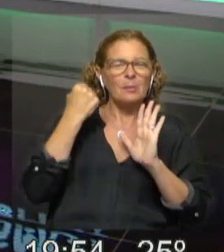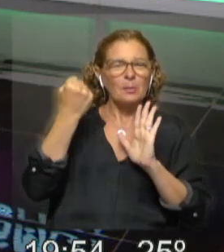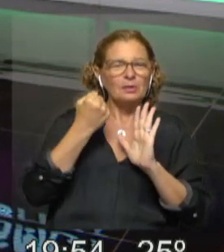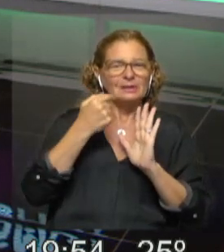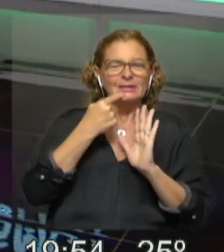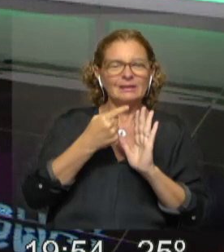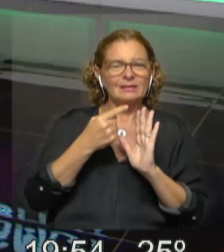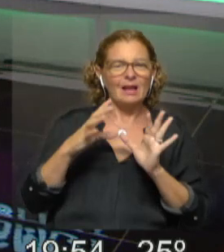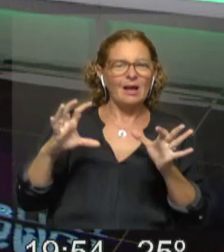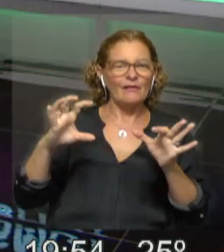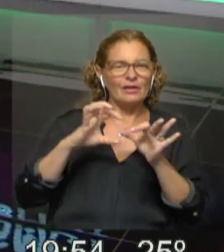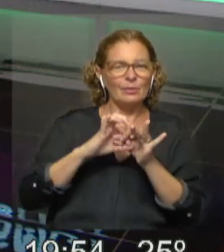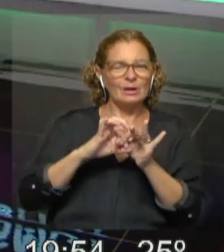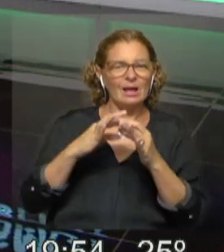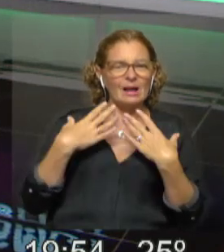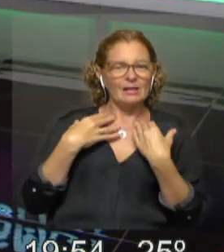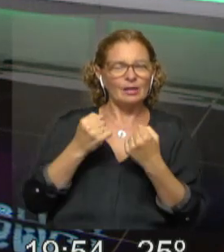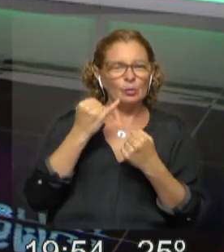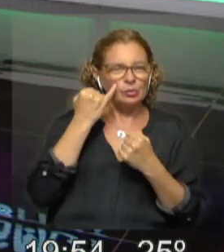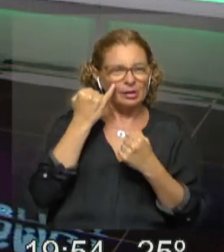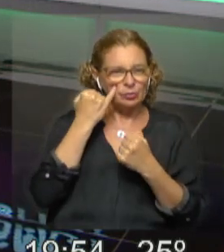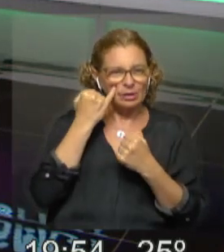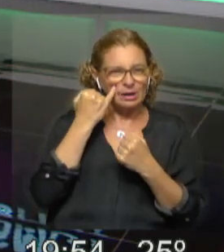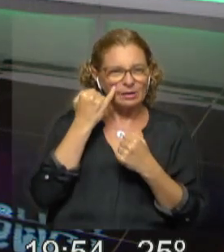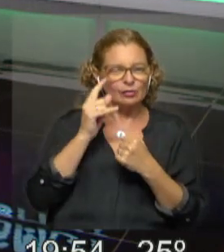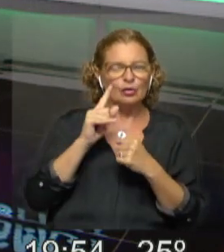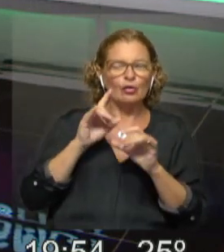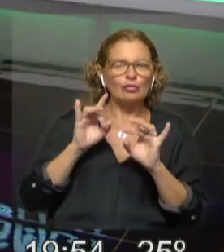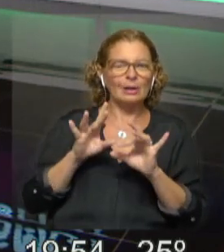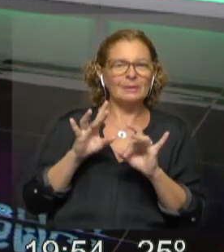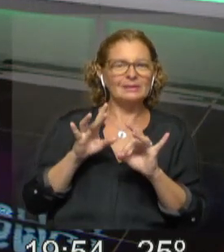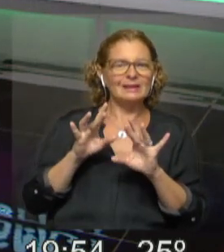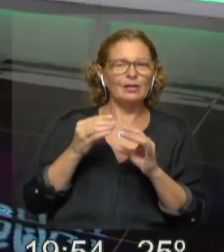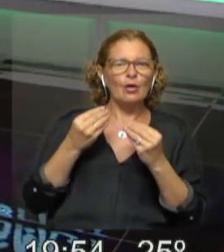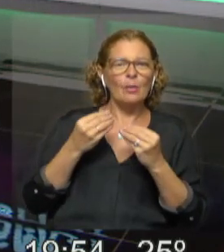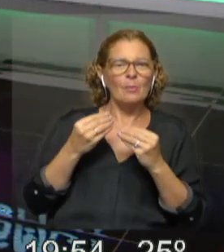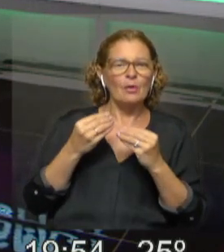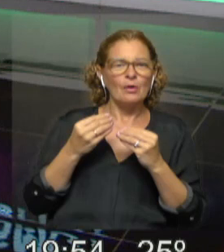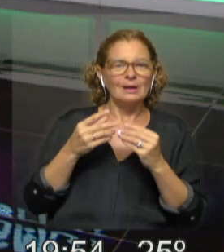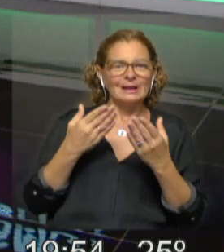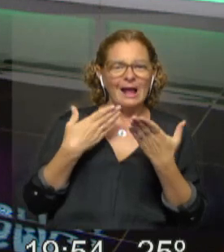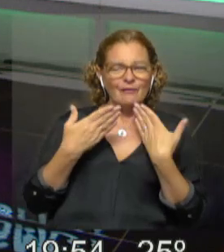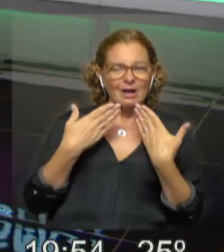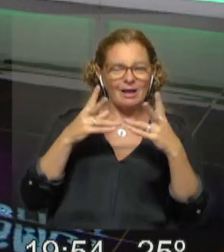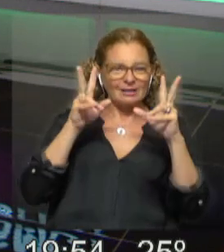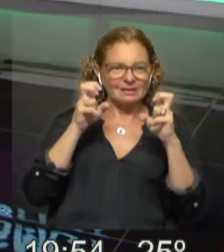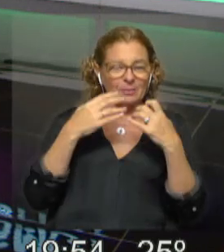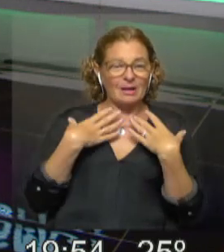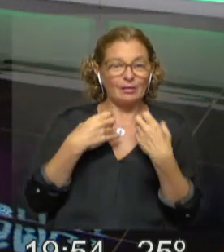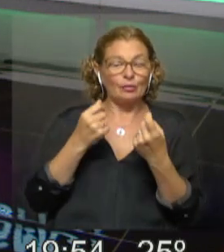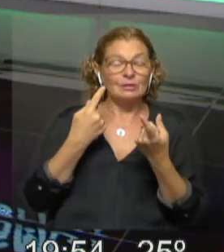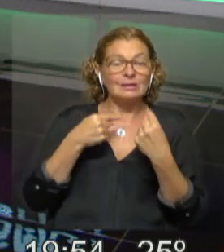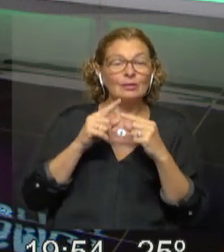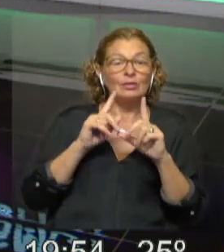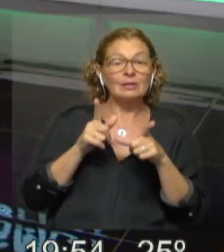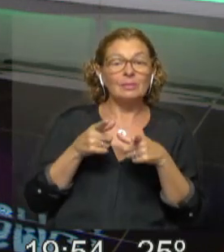Silvina, vinculada a la salud sexual y reproductiva. No solamente en el tratamiento y en el abordaje que haya en la salud, sino también,